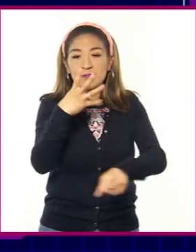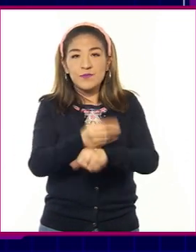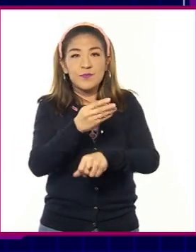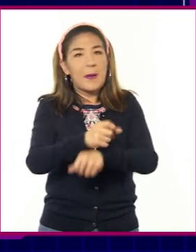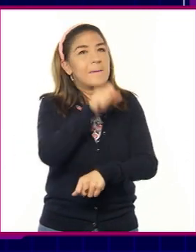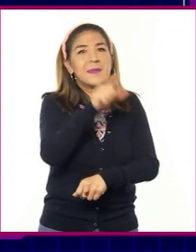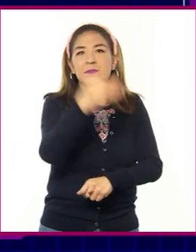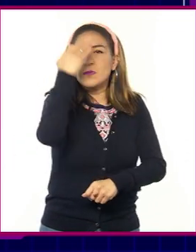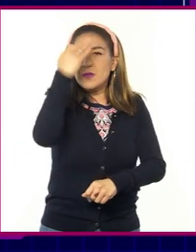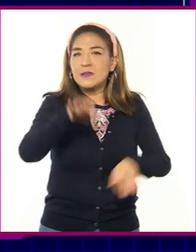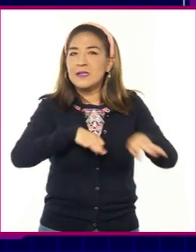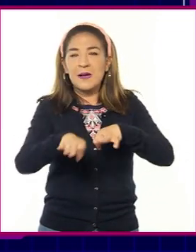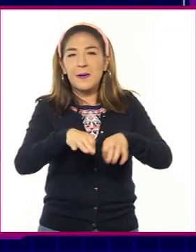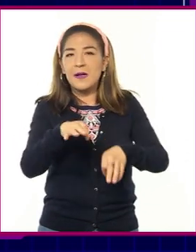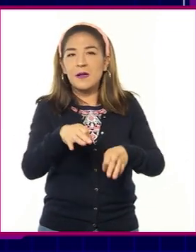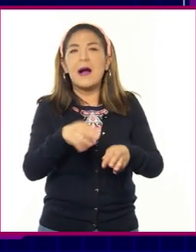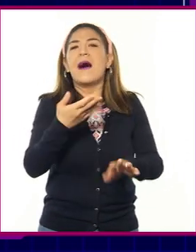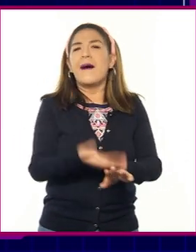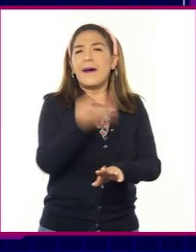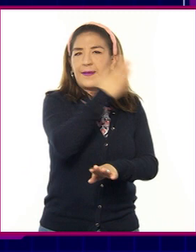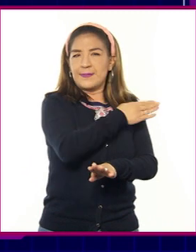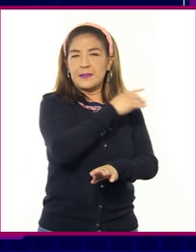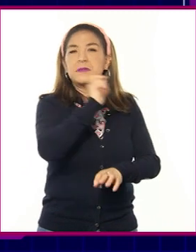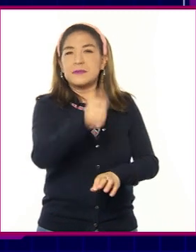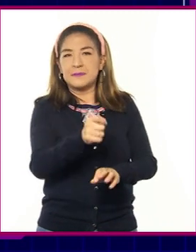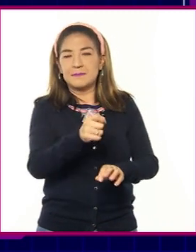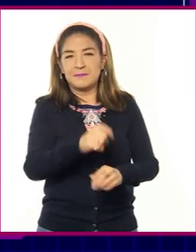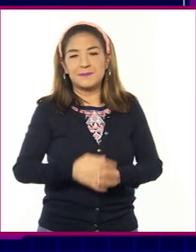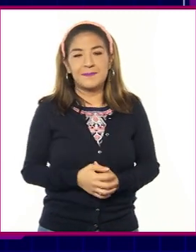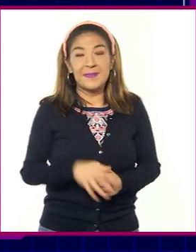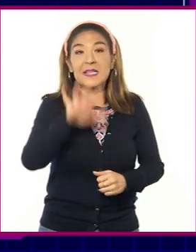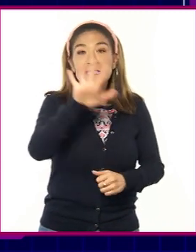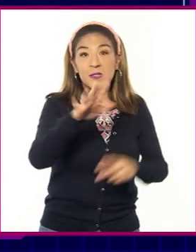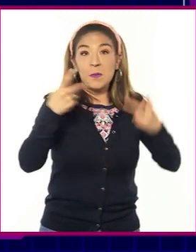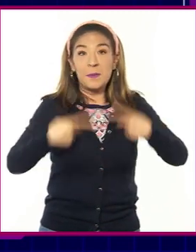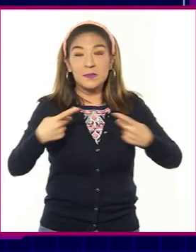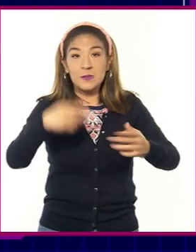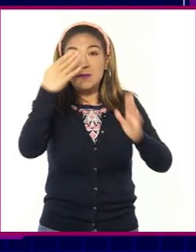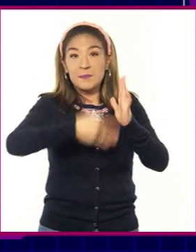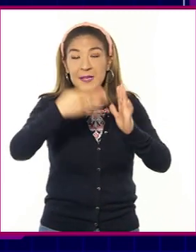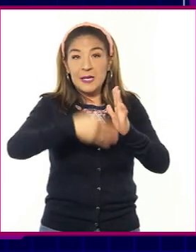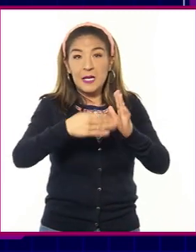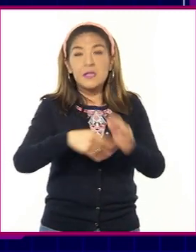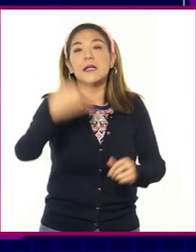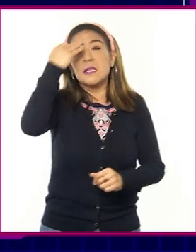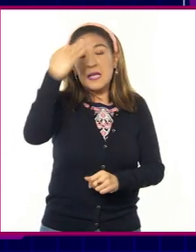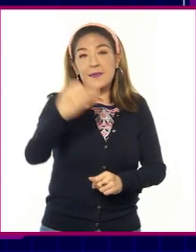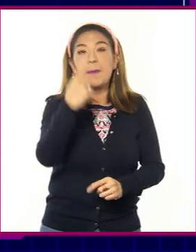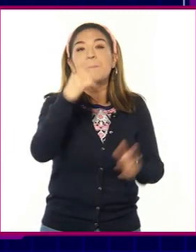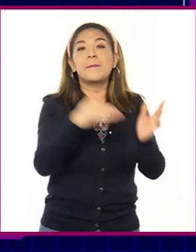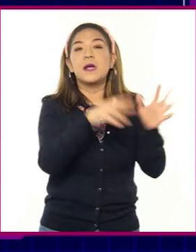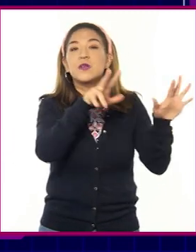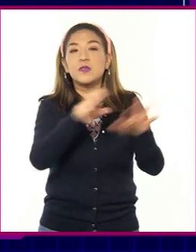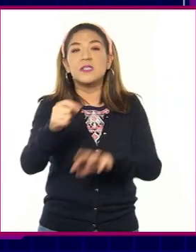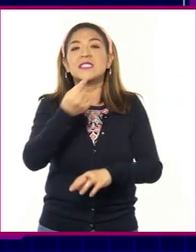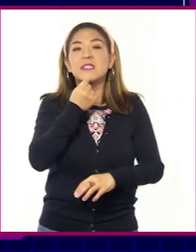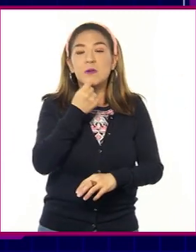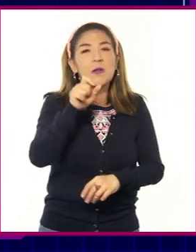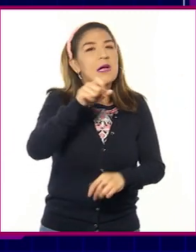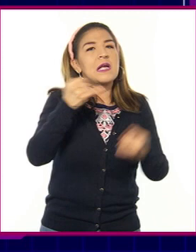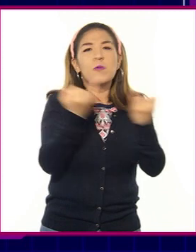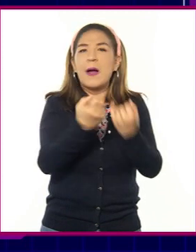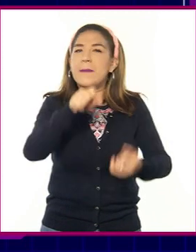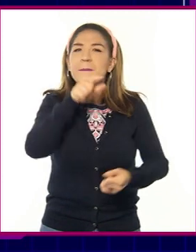trabajo? Anteriormente, encontramos que los 5 mecánicos tardarían 1800 segundos en hacer el mismo